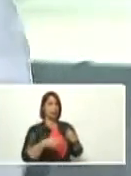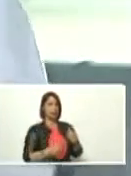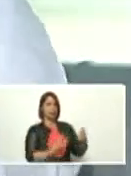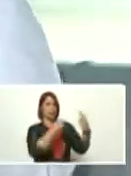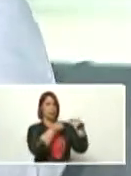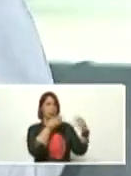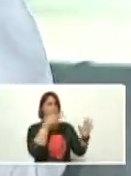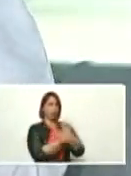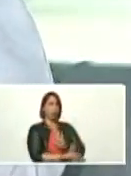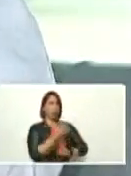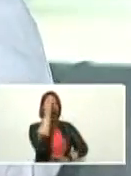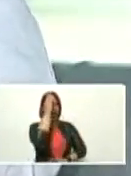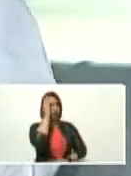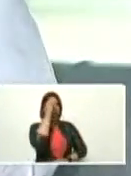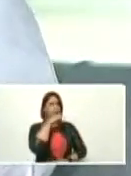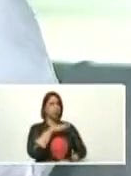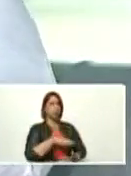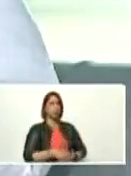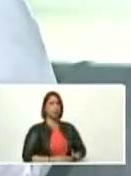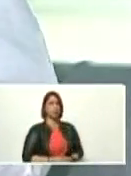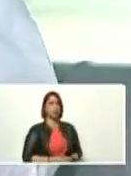en relación a la conciencia histórica.